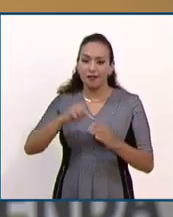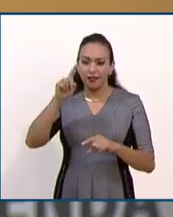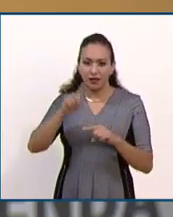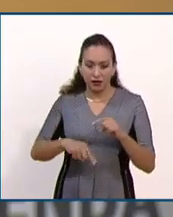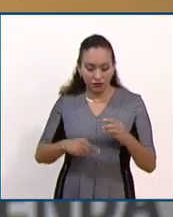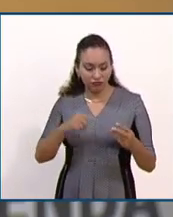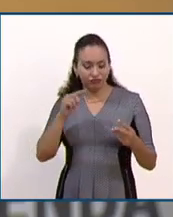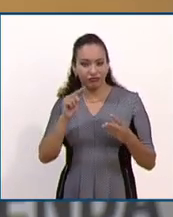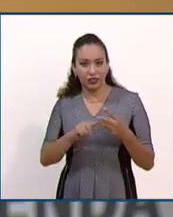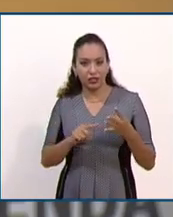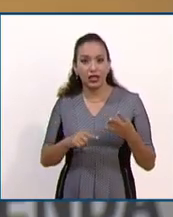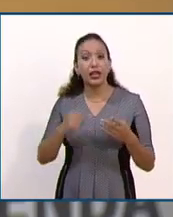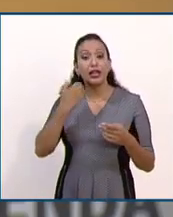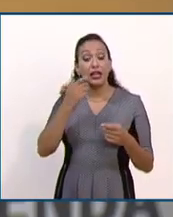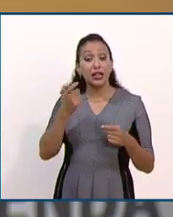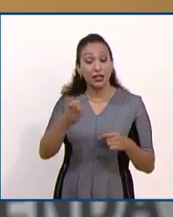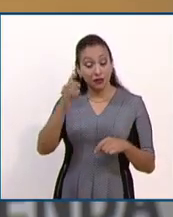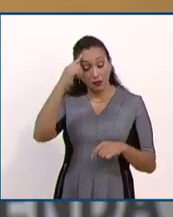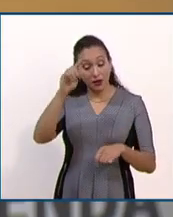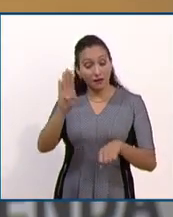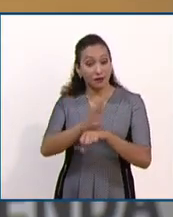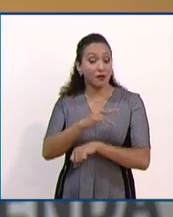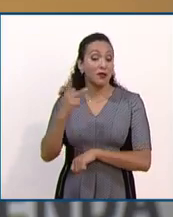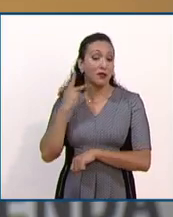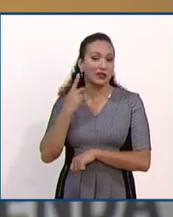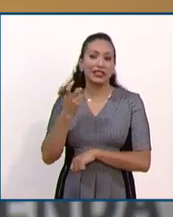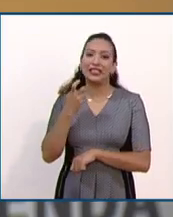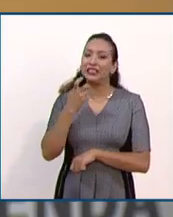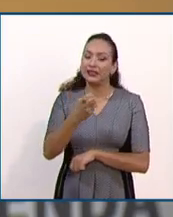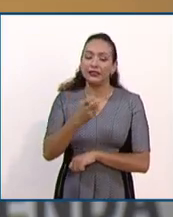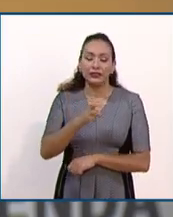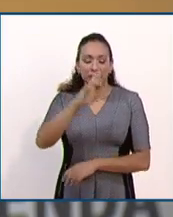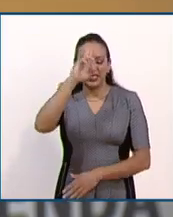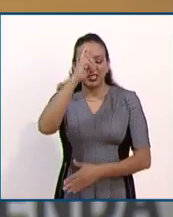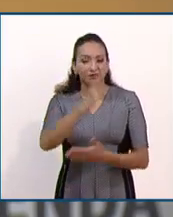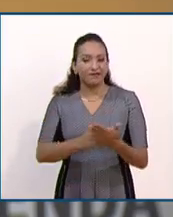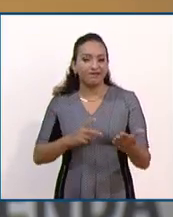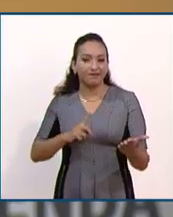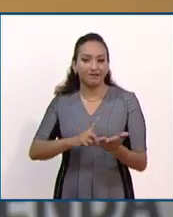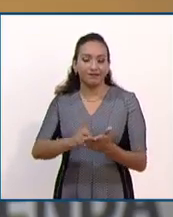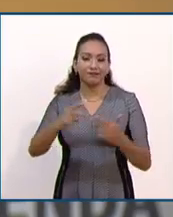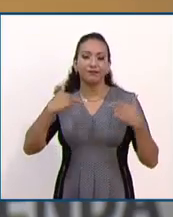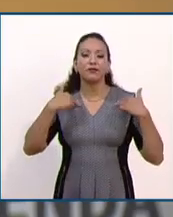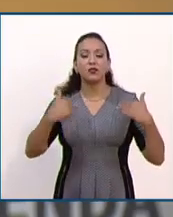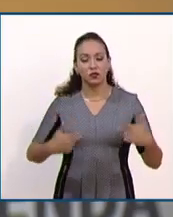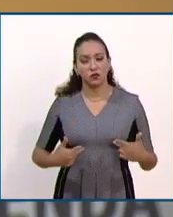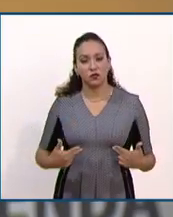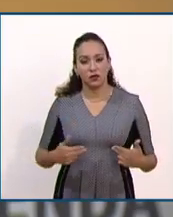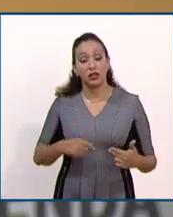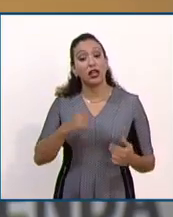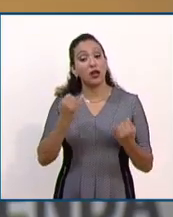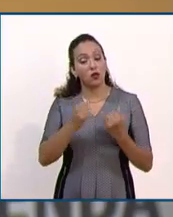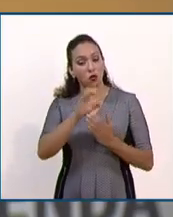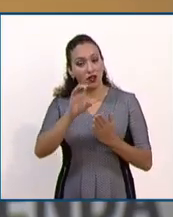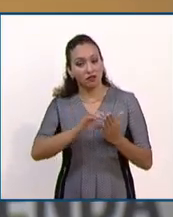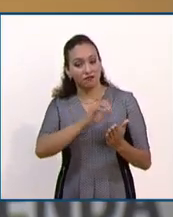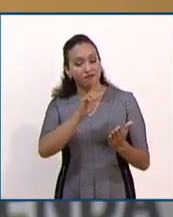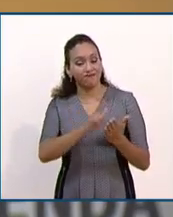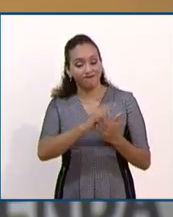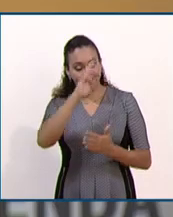inutilizarlo con fines políticos es un abierto atentado contra el Estado constitucional de